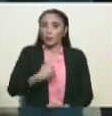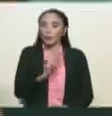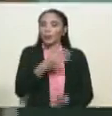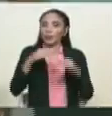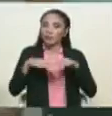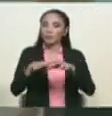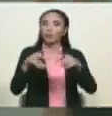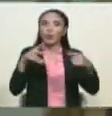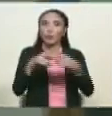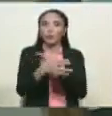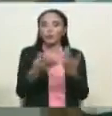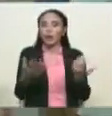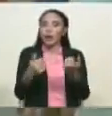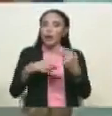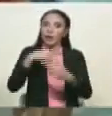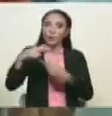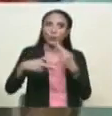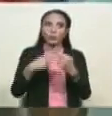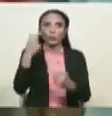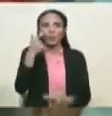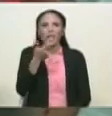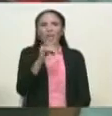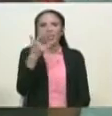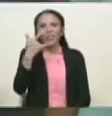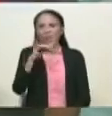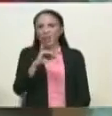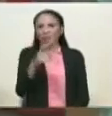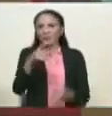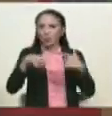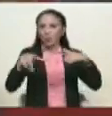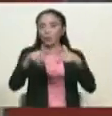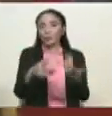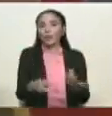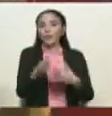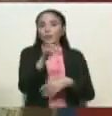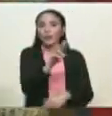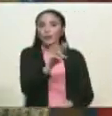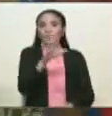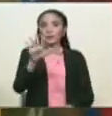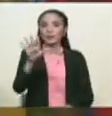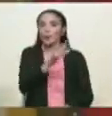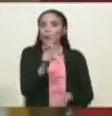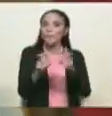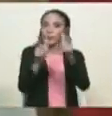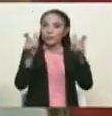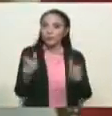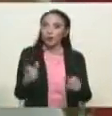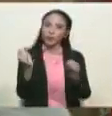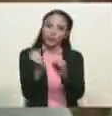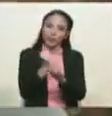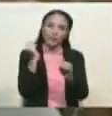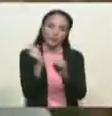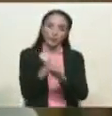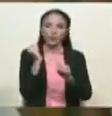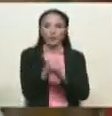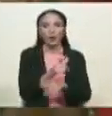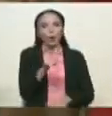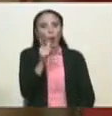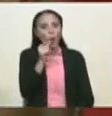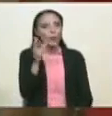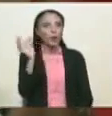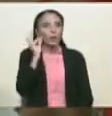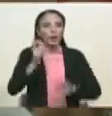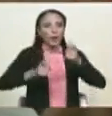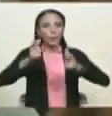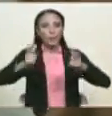revolución. Contamos en esta unidad productiva con 25 productores y productoras, hombres,